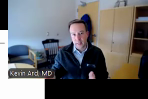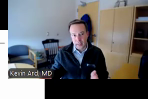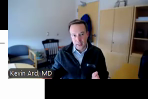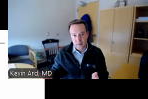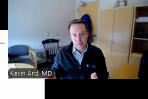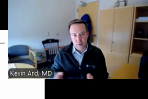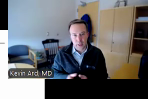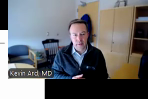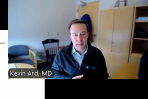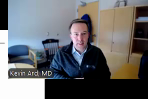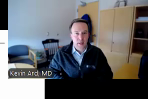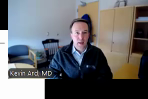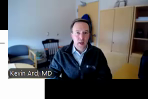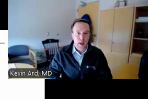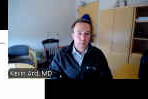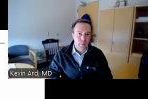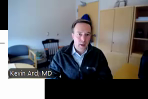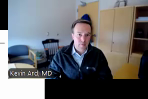tenemos estas